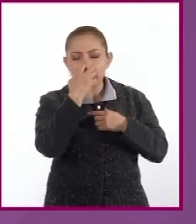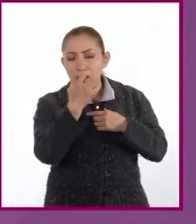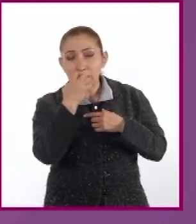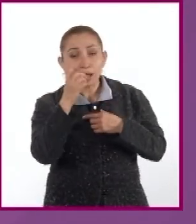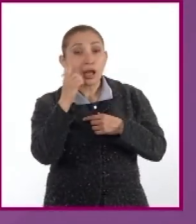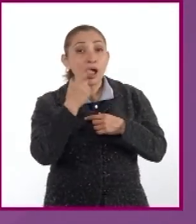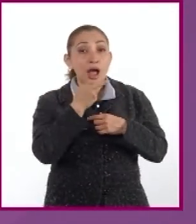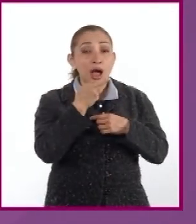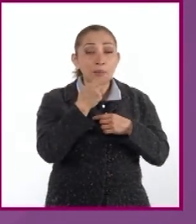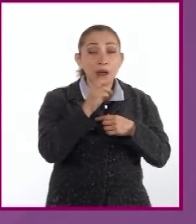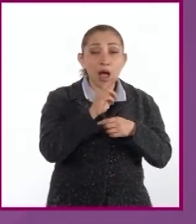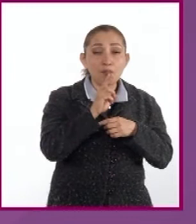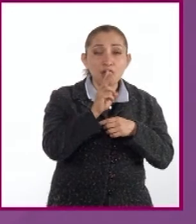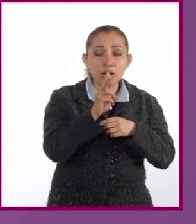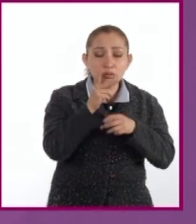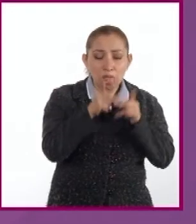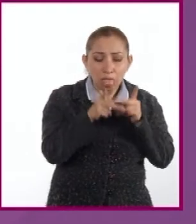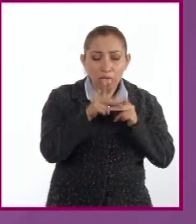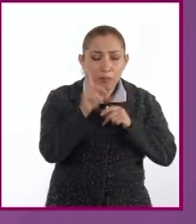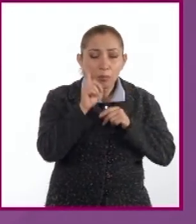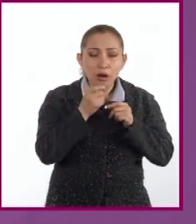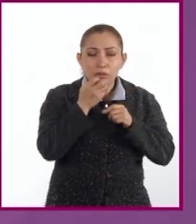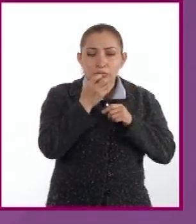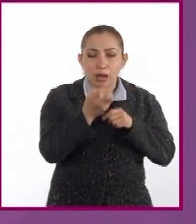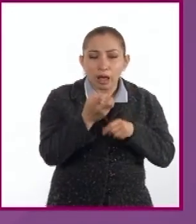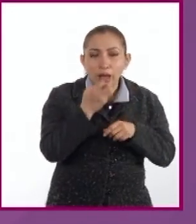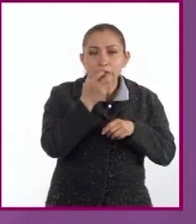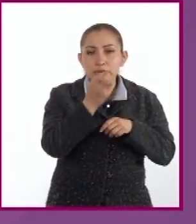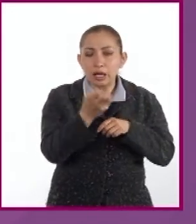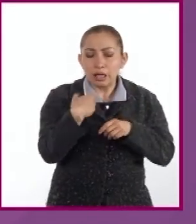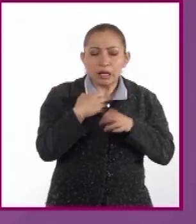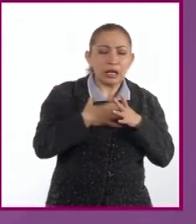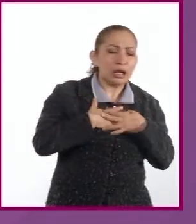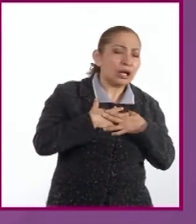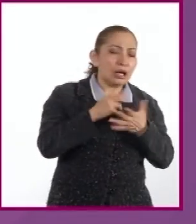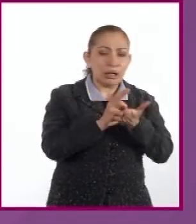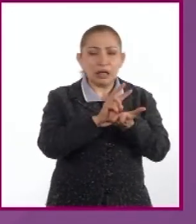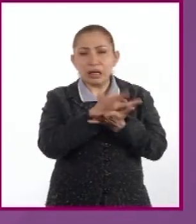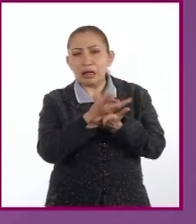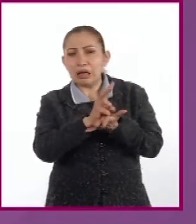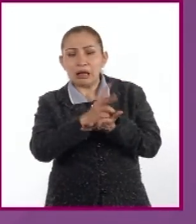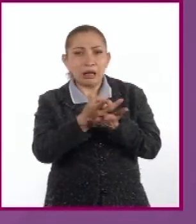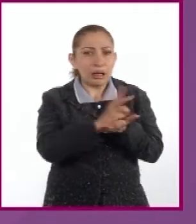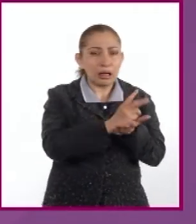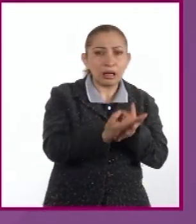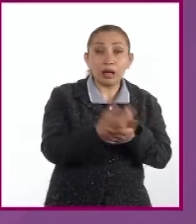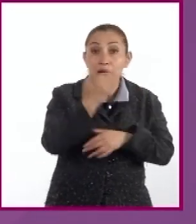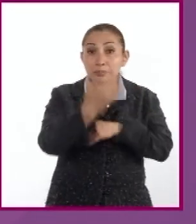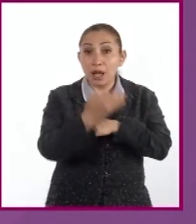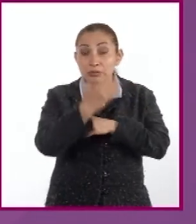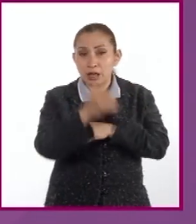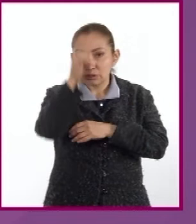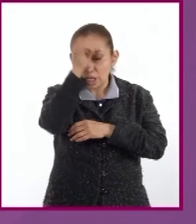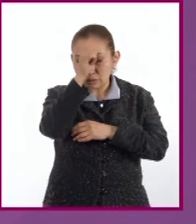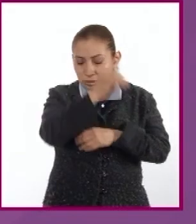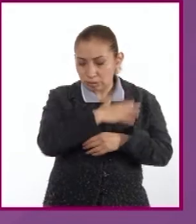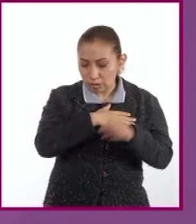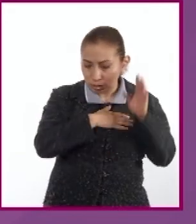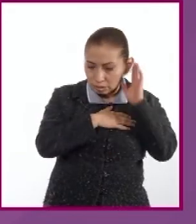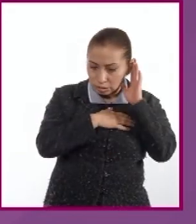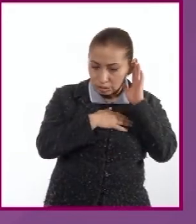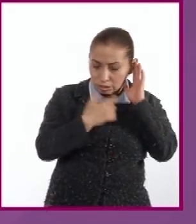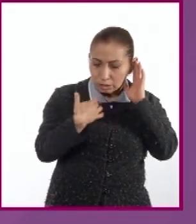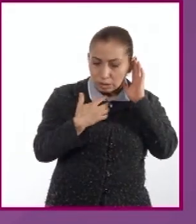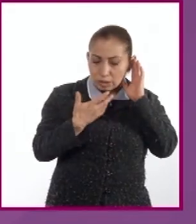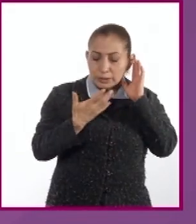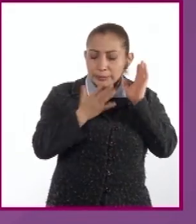Mientras hablaba con voz entrecortada, la mujer jadeaba y se retorcía sobre el camastro. Mientras tanto, el buen sacerdote la escuchaba lleno